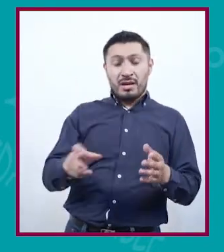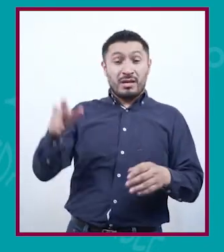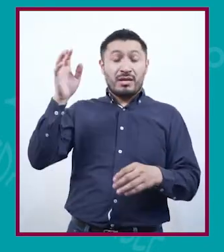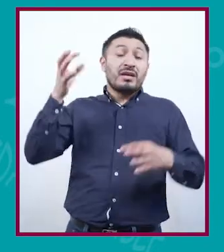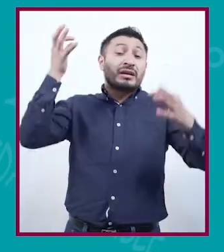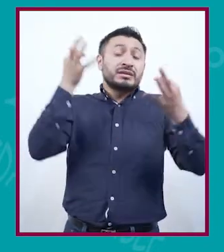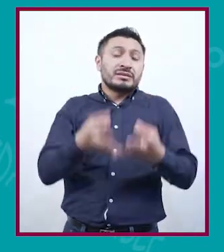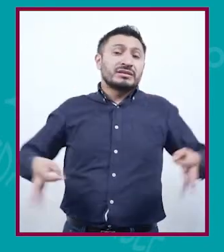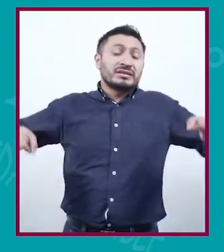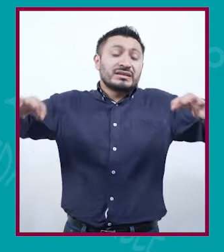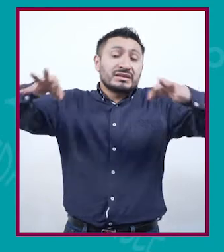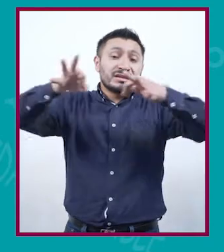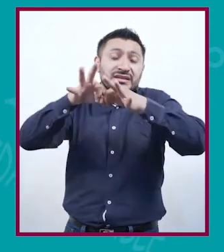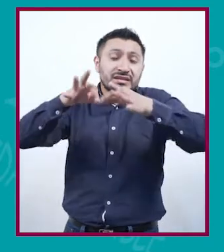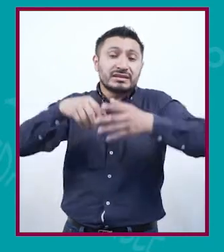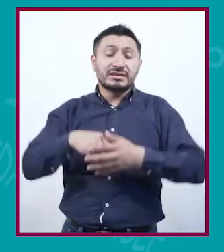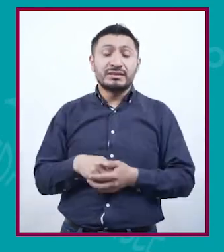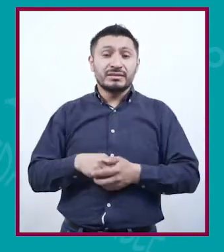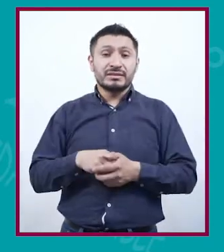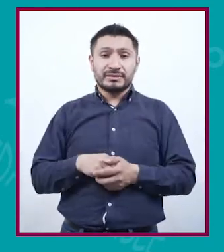a Miguel Hidalgo como principal,